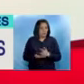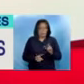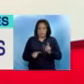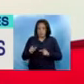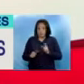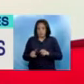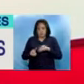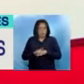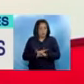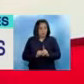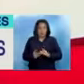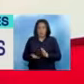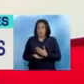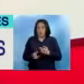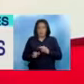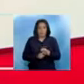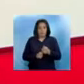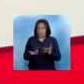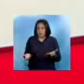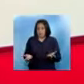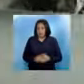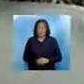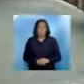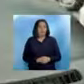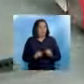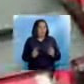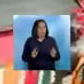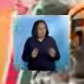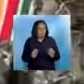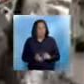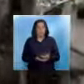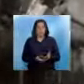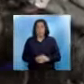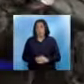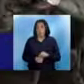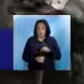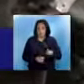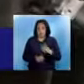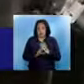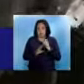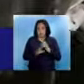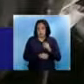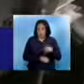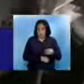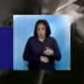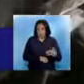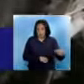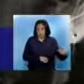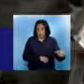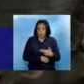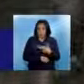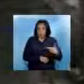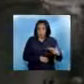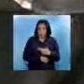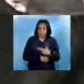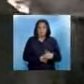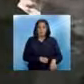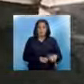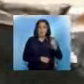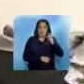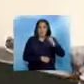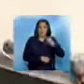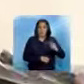de este inmueble afectadas o lesionadas. Ese vehículo cubría la ruta El